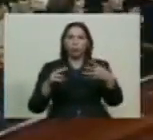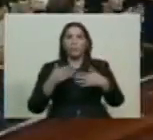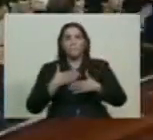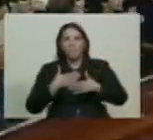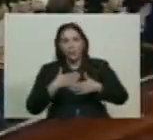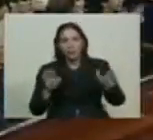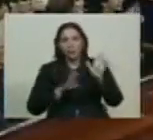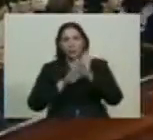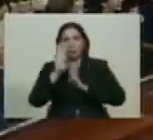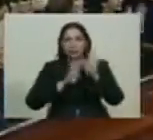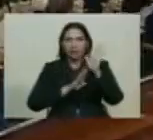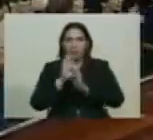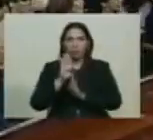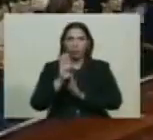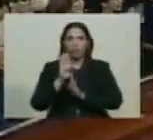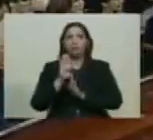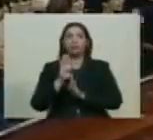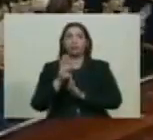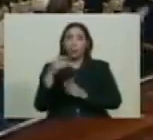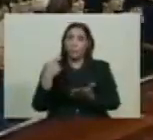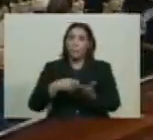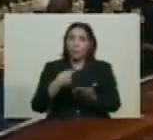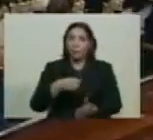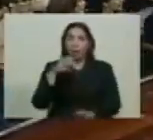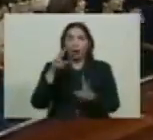desarrollar y escalar la innovación, ¿no?